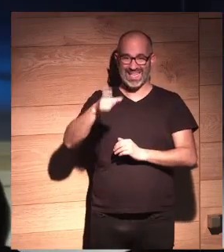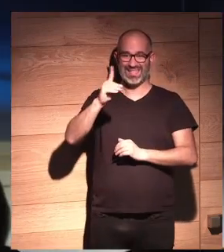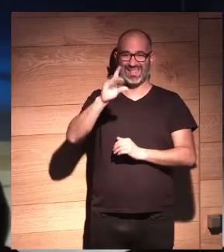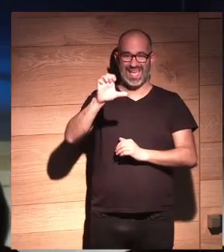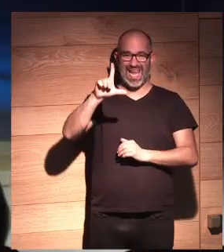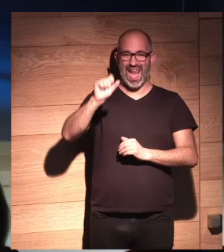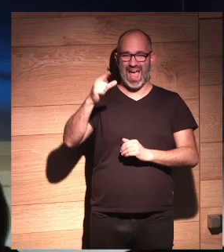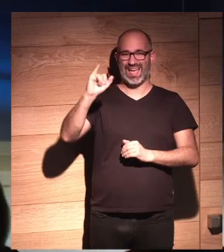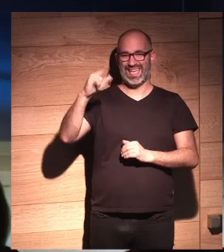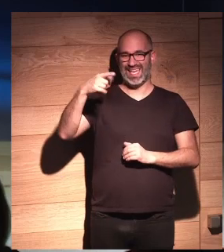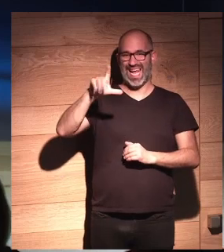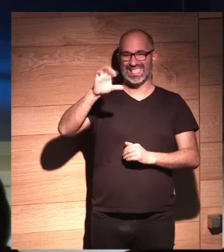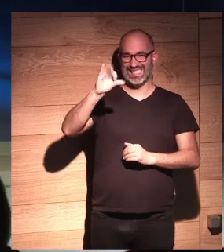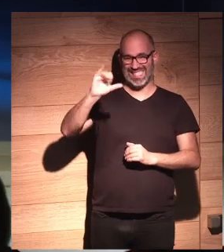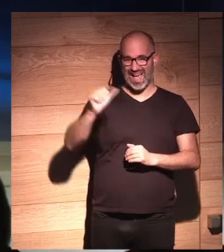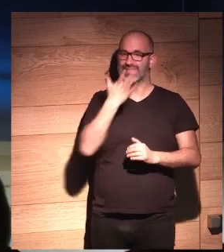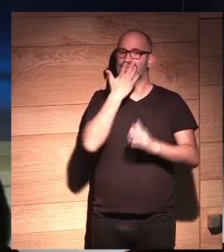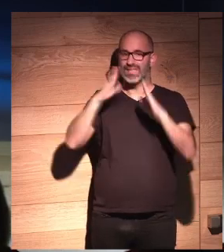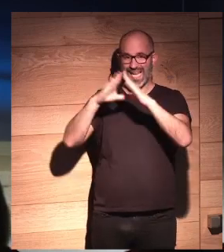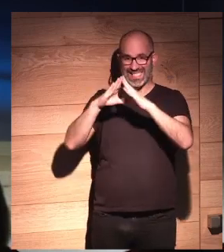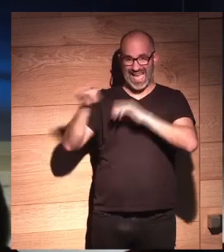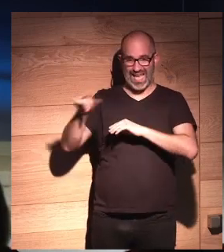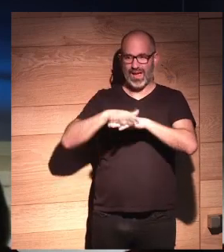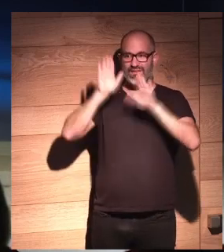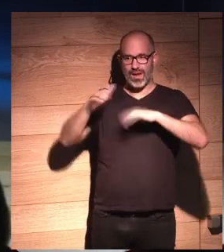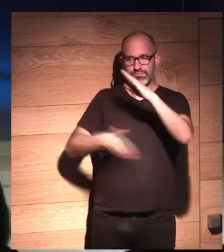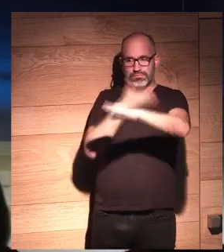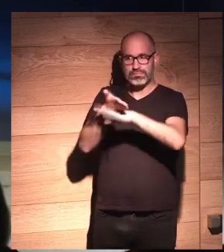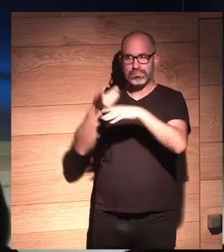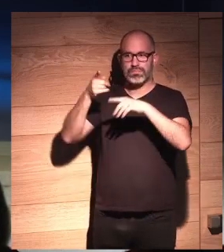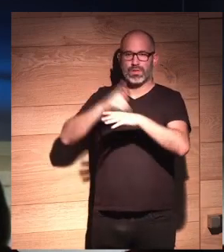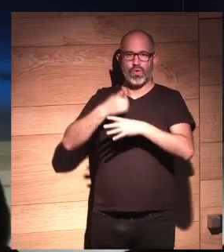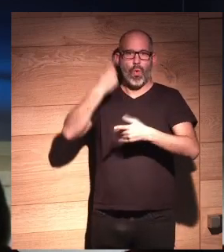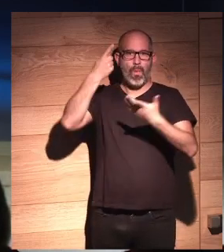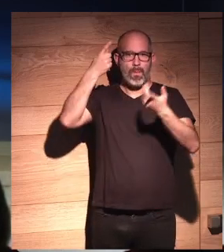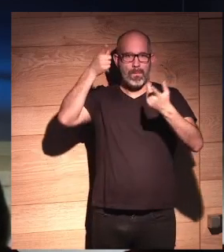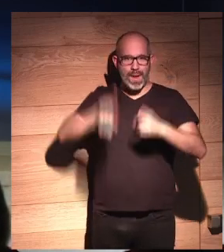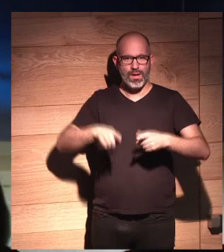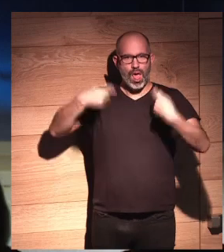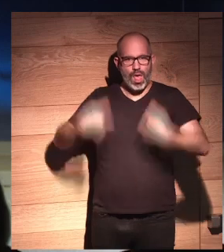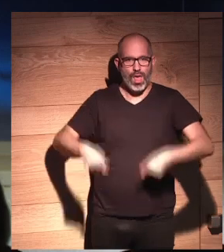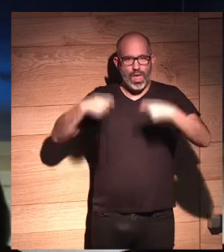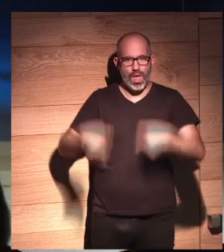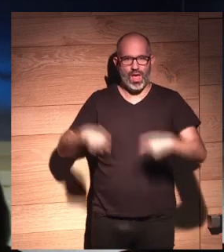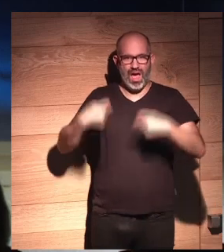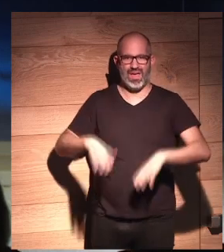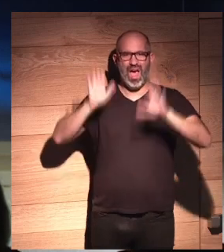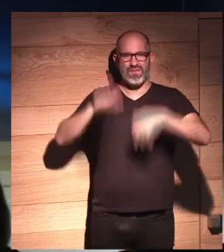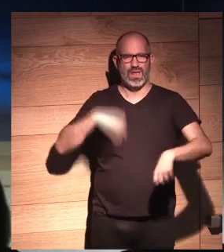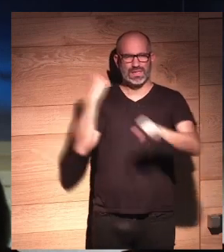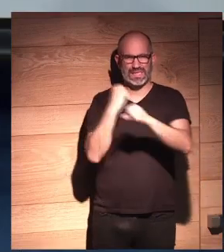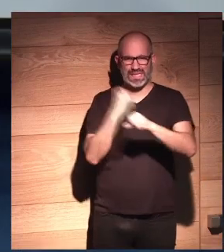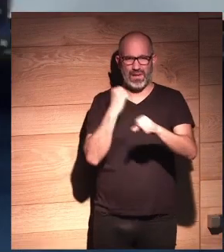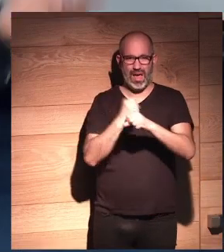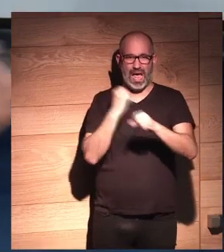estás? ¿Todo bien? Y no sabía seguramente el calvario que pasé durante ese mes, porque estuve dando el coñazo al director de producción, y al final me curré en esa peli de